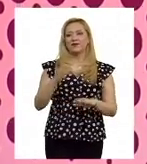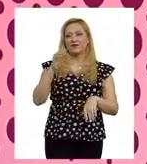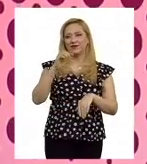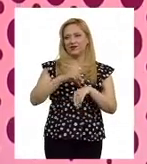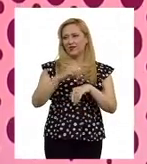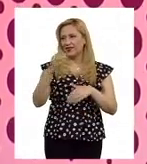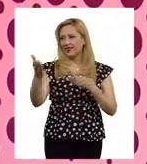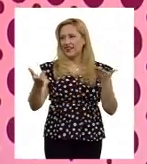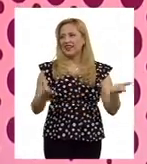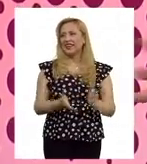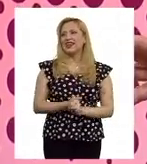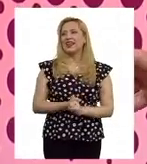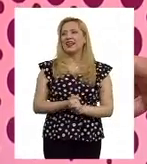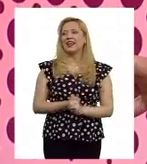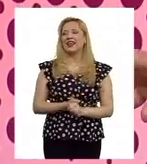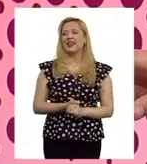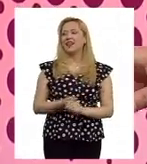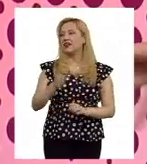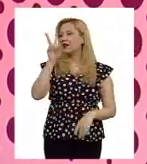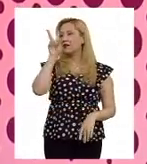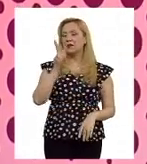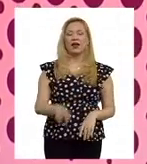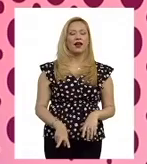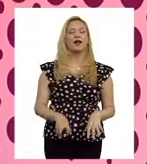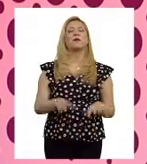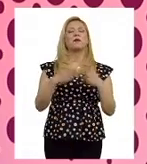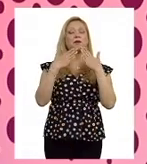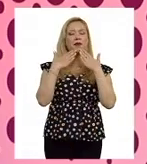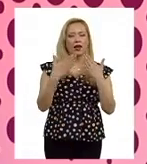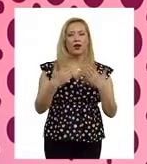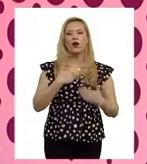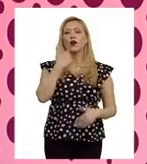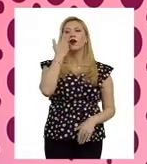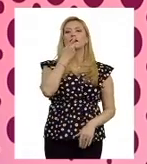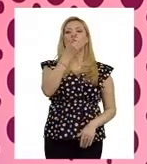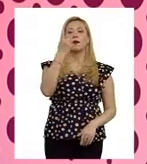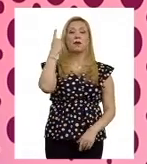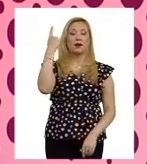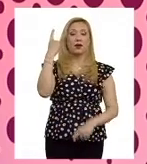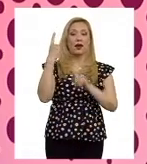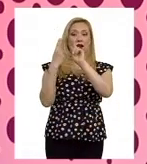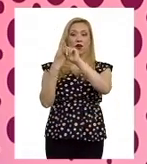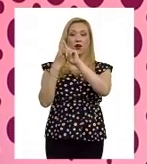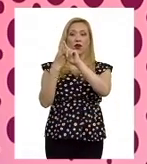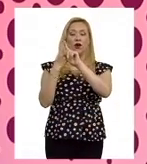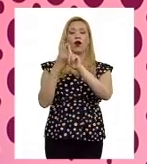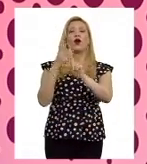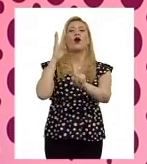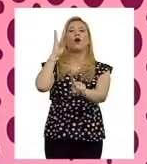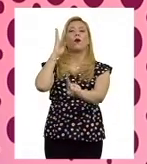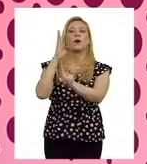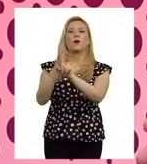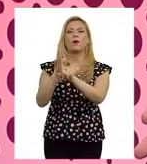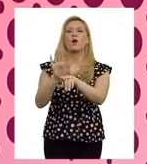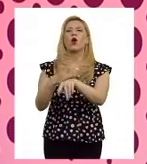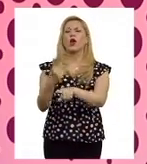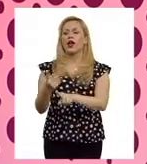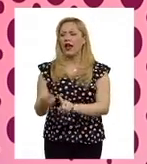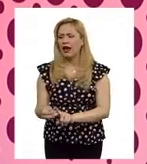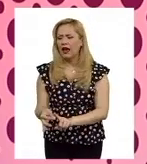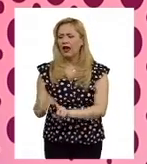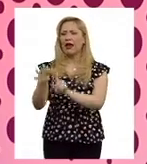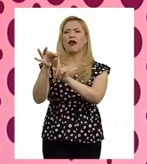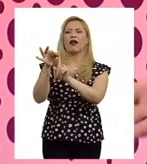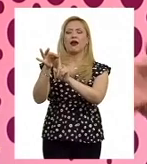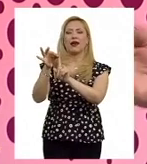y es totalmente correcto y yo quiero decir, primero hay que atacar las causas y después los efectos. Y